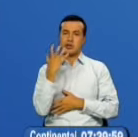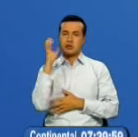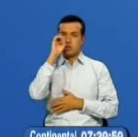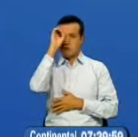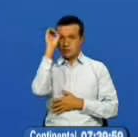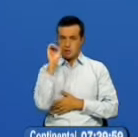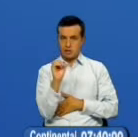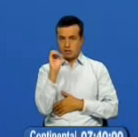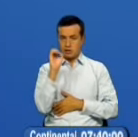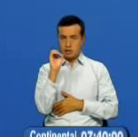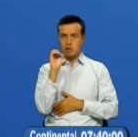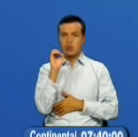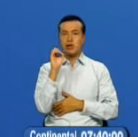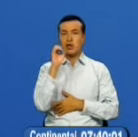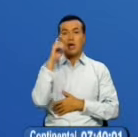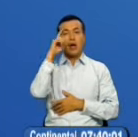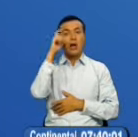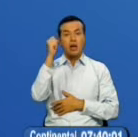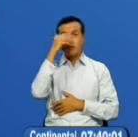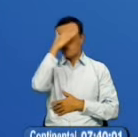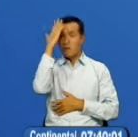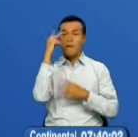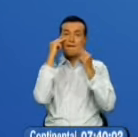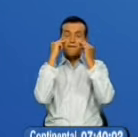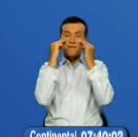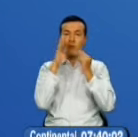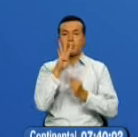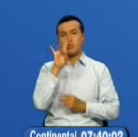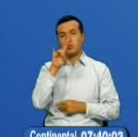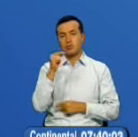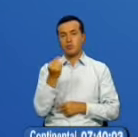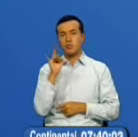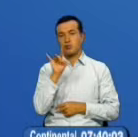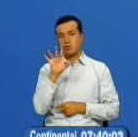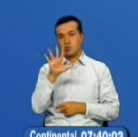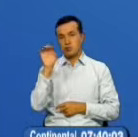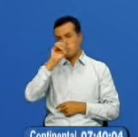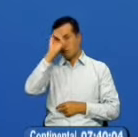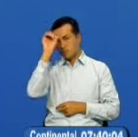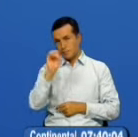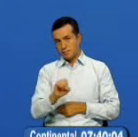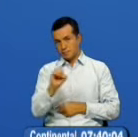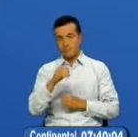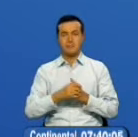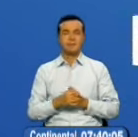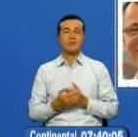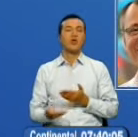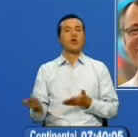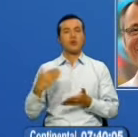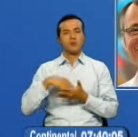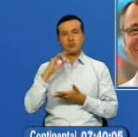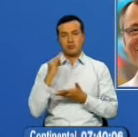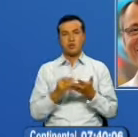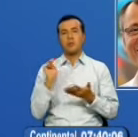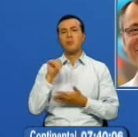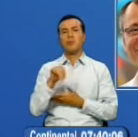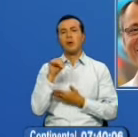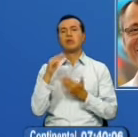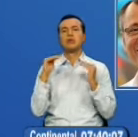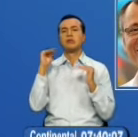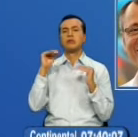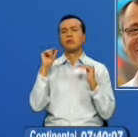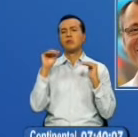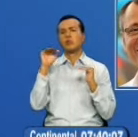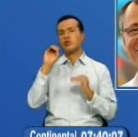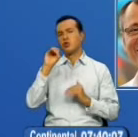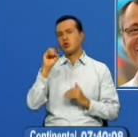51,15%. Mientras que Guillermo Lasso, Andrés Páez, 48,85%. Tras el recuento de este martes, los porcentajes variaron